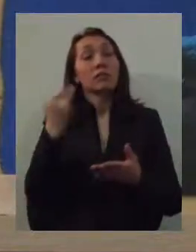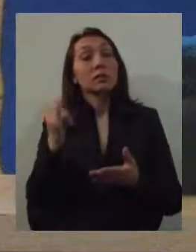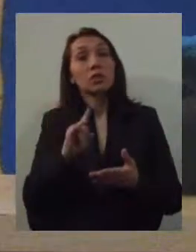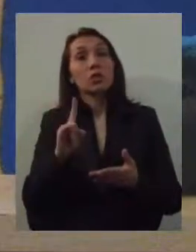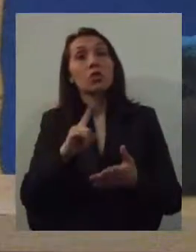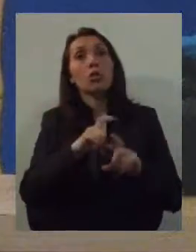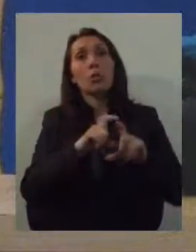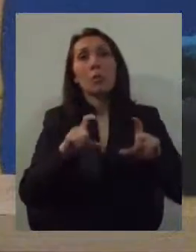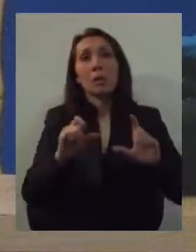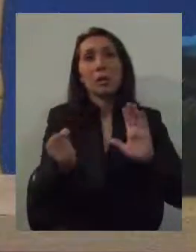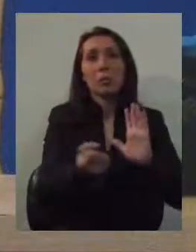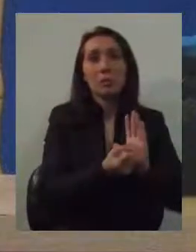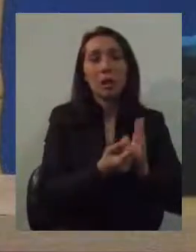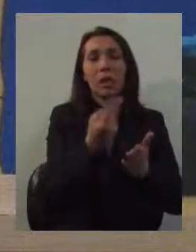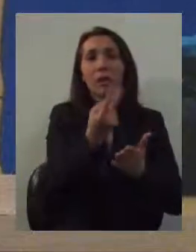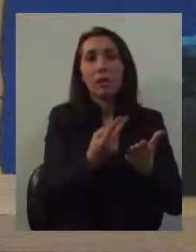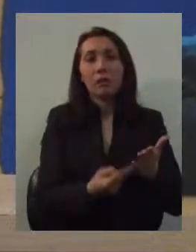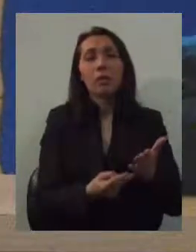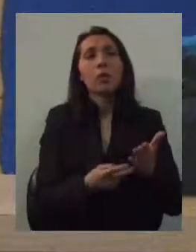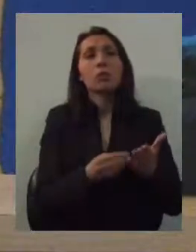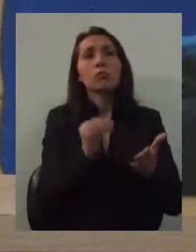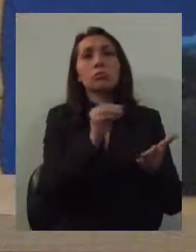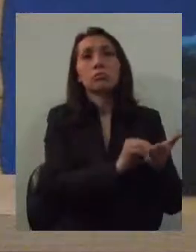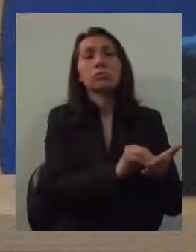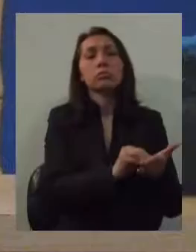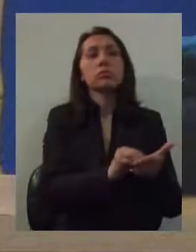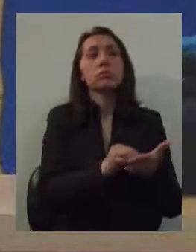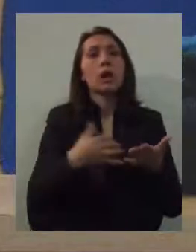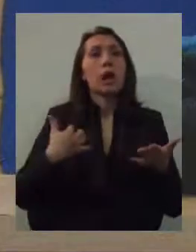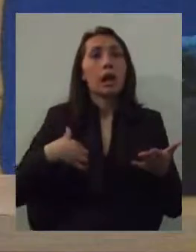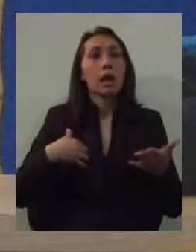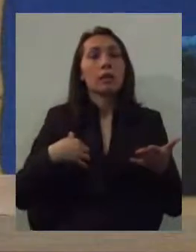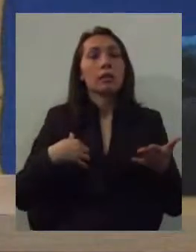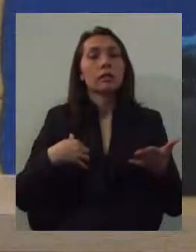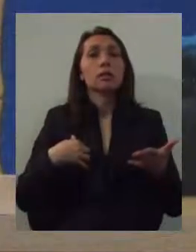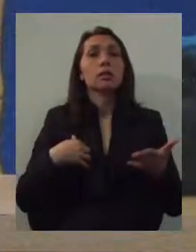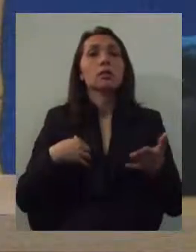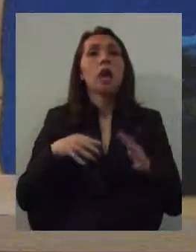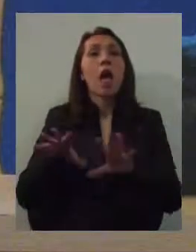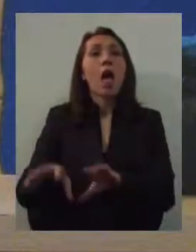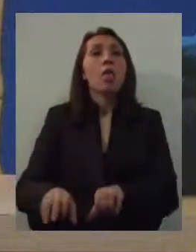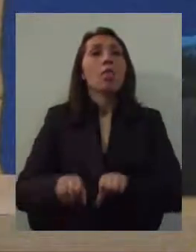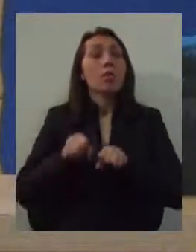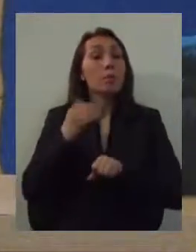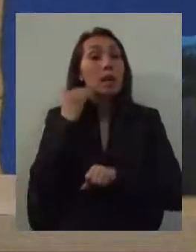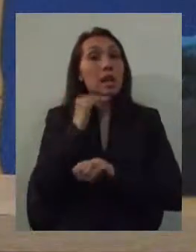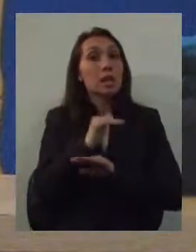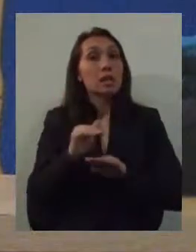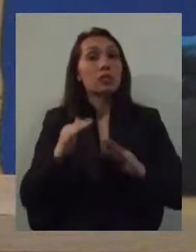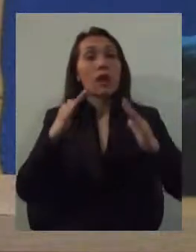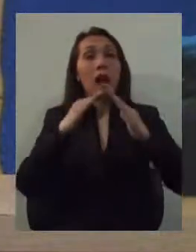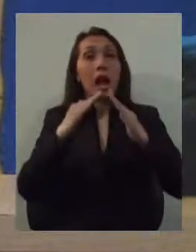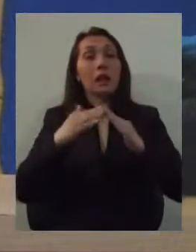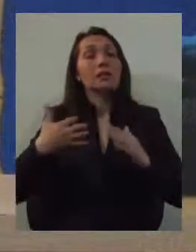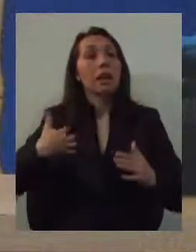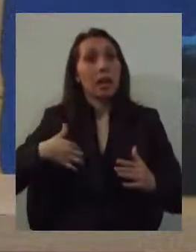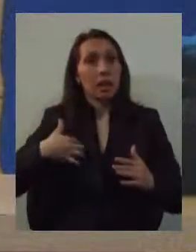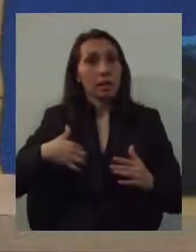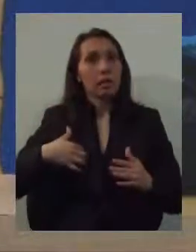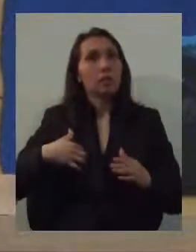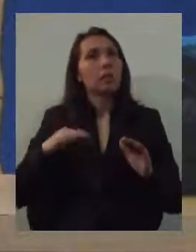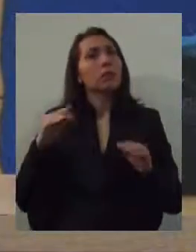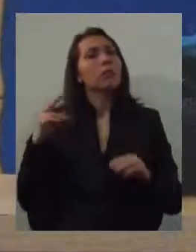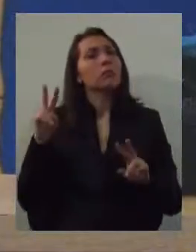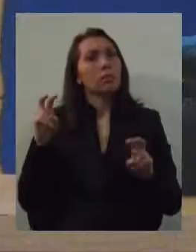patentes, marcas, diseños, dibujos en un registro argentino, adopción de menores con domicilio en la Argentina, este es un tema